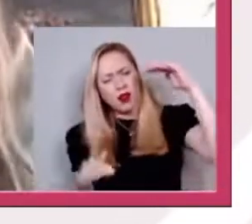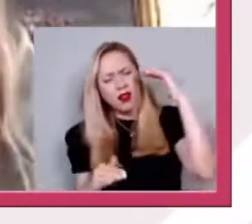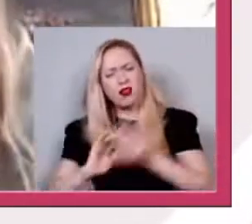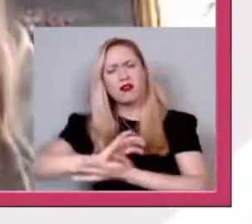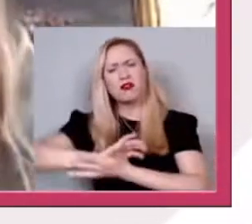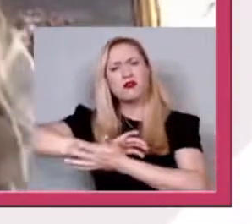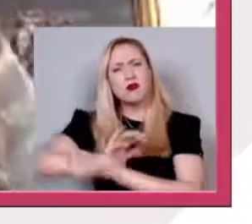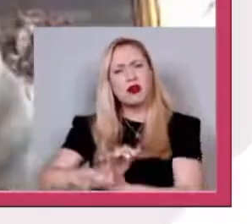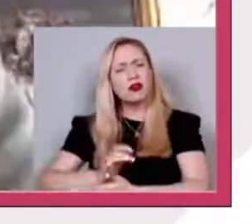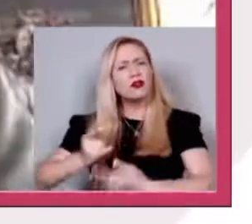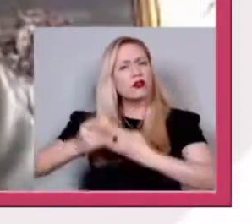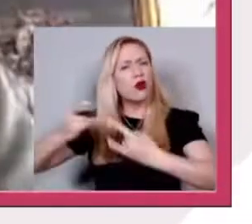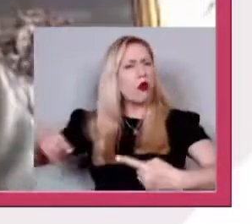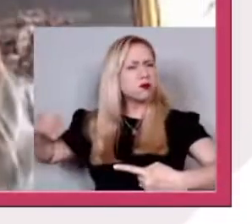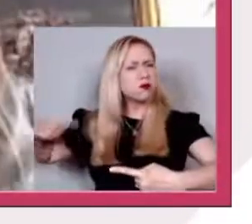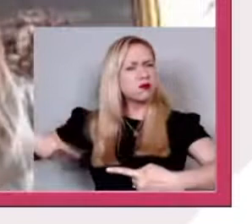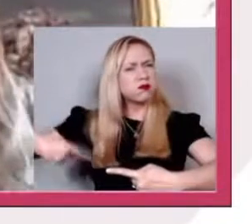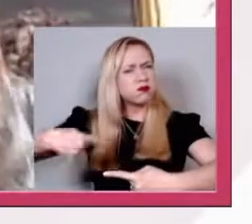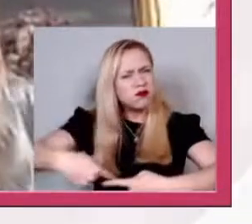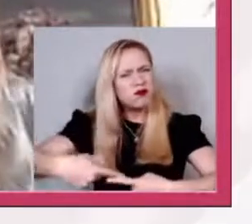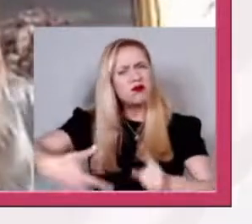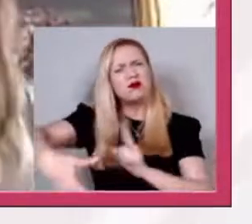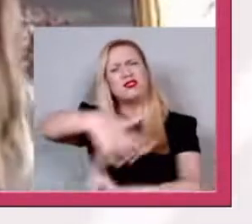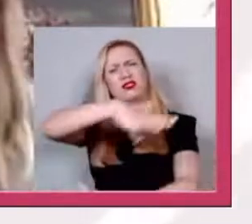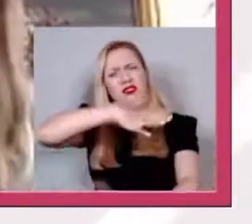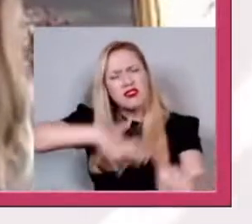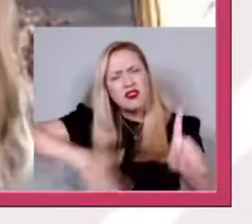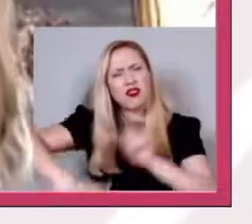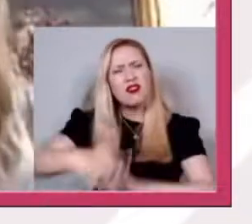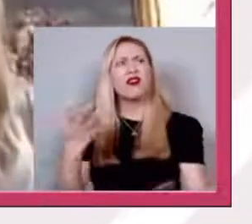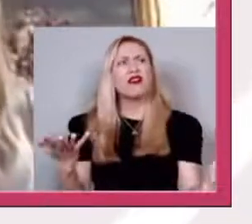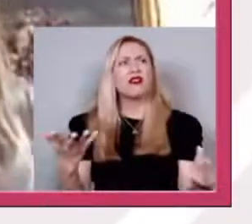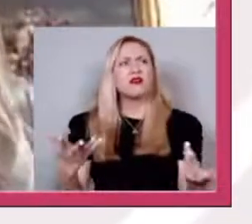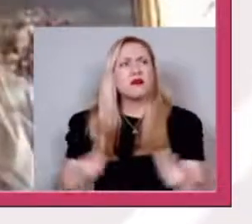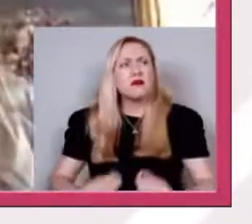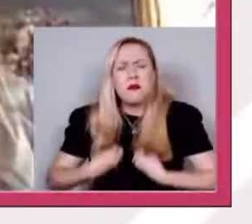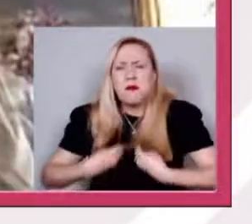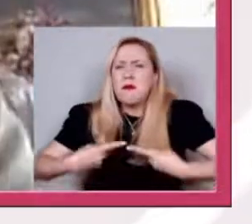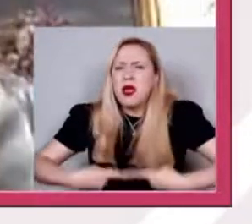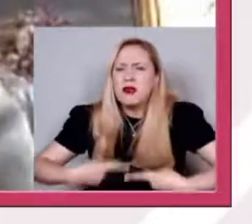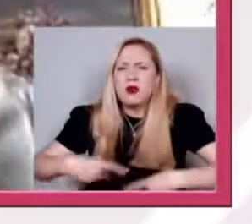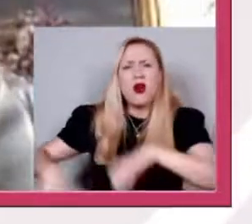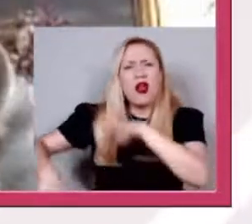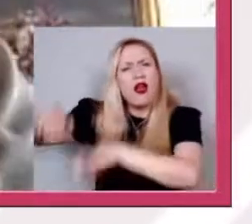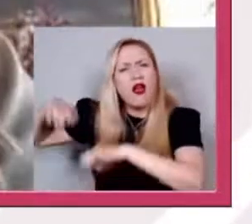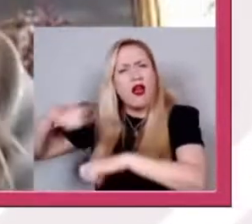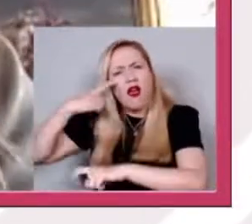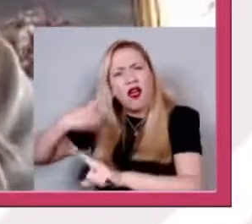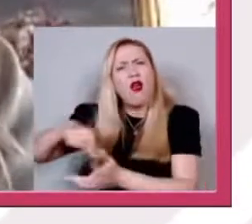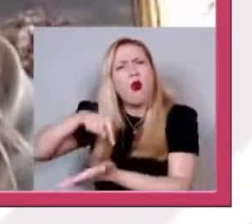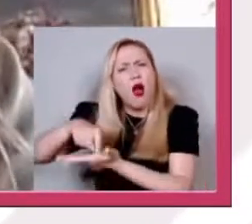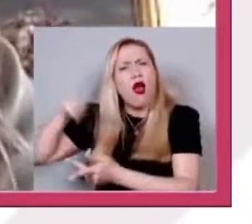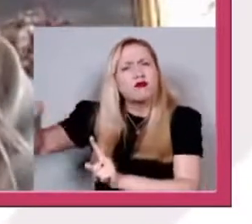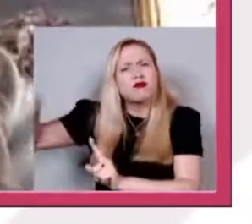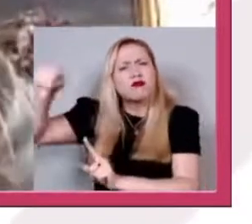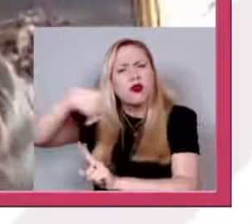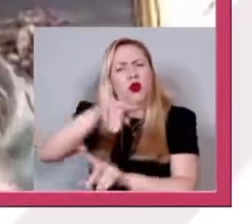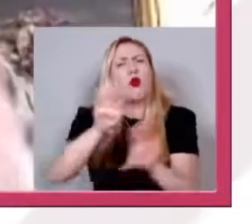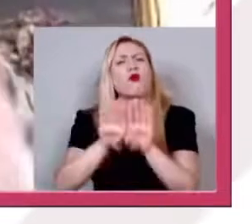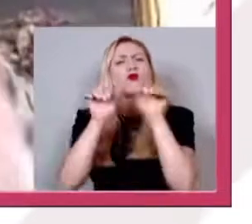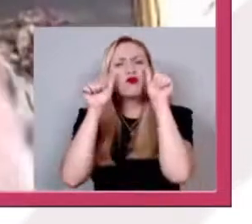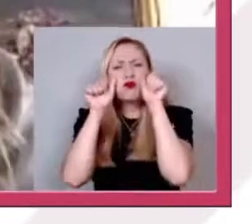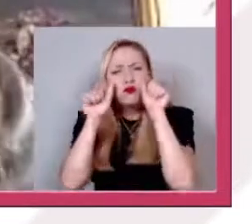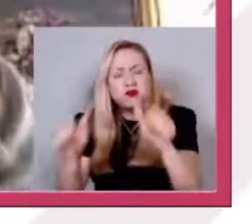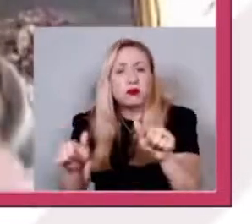discriminación histórica que han vivido, los contextos en donde viven las personas mayores y son tratadas con